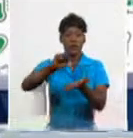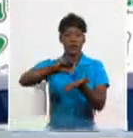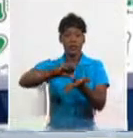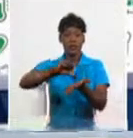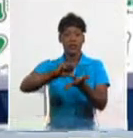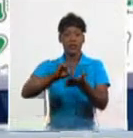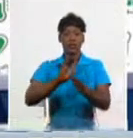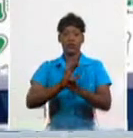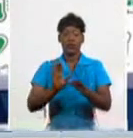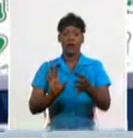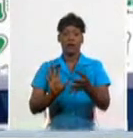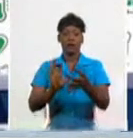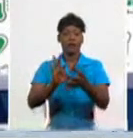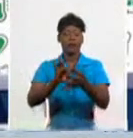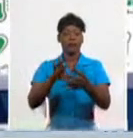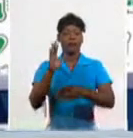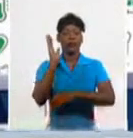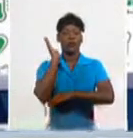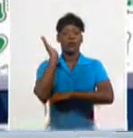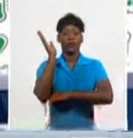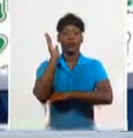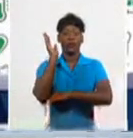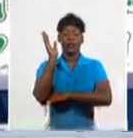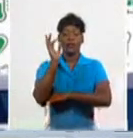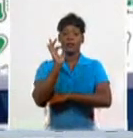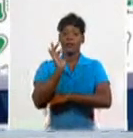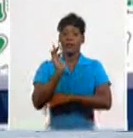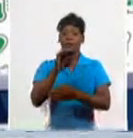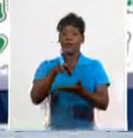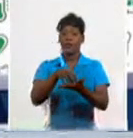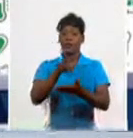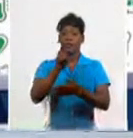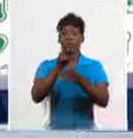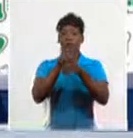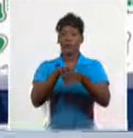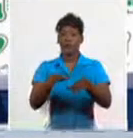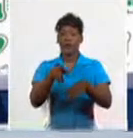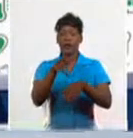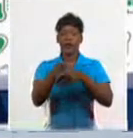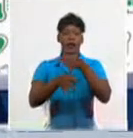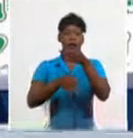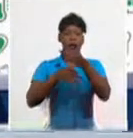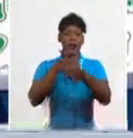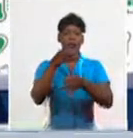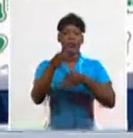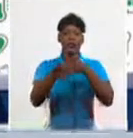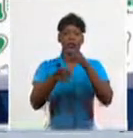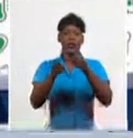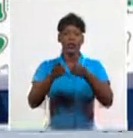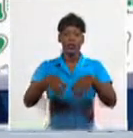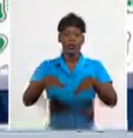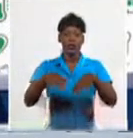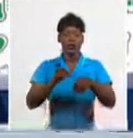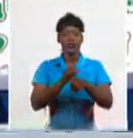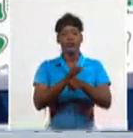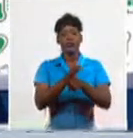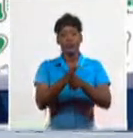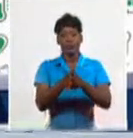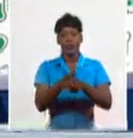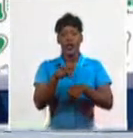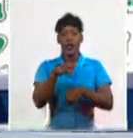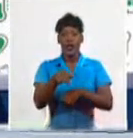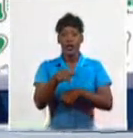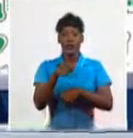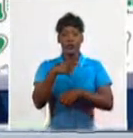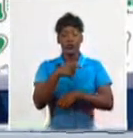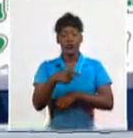de espacios de conferencia de prensa, el Centro de Prensa Internacional. Hasta allá trasladamos nuestra señal. Recibe este contacto como cada